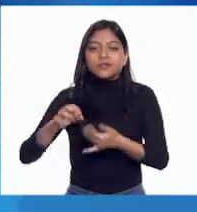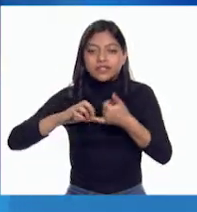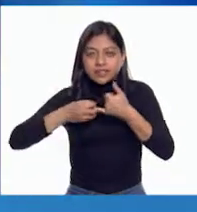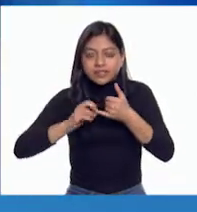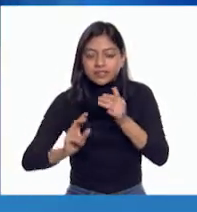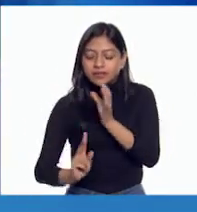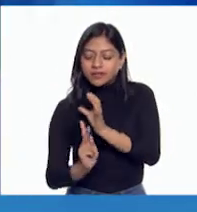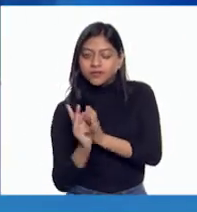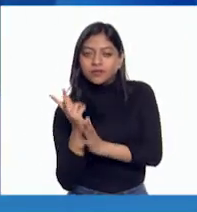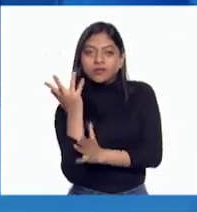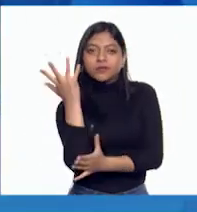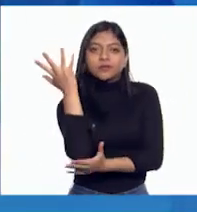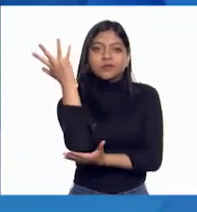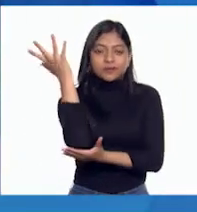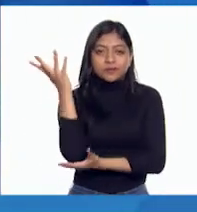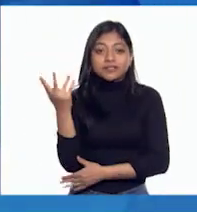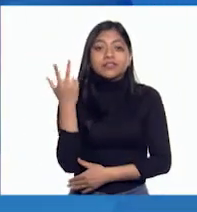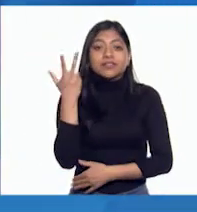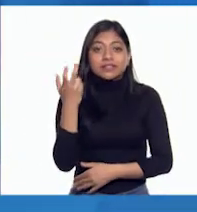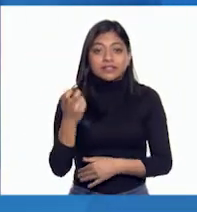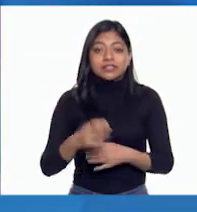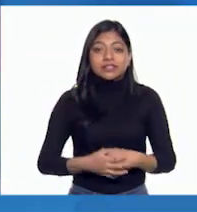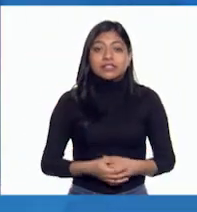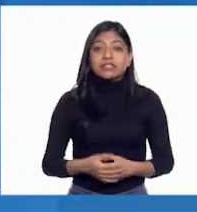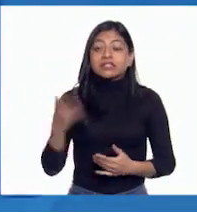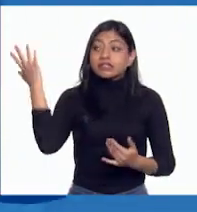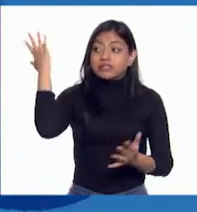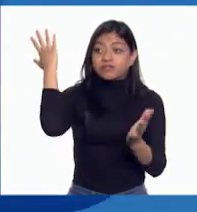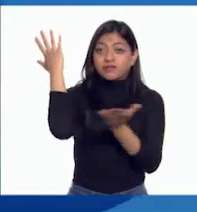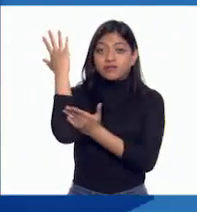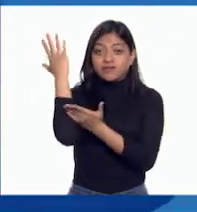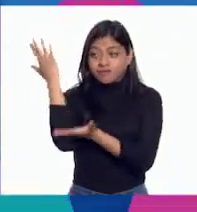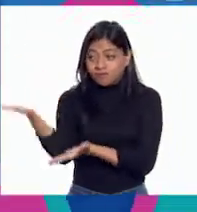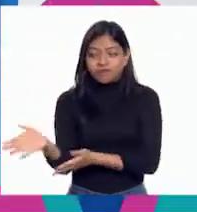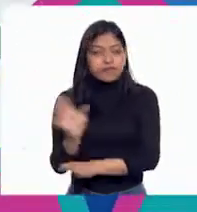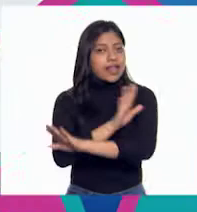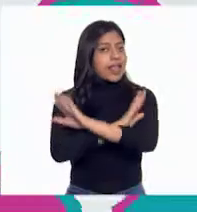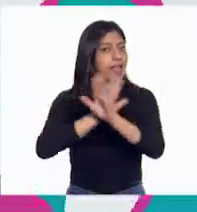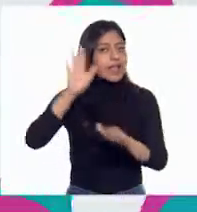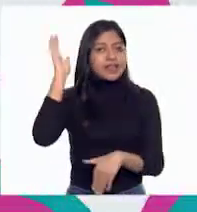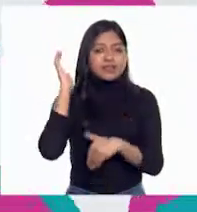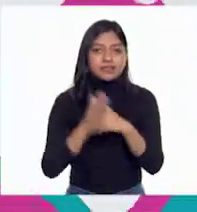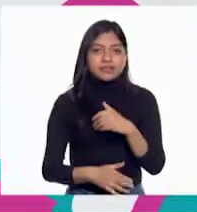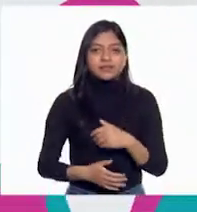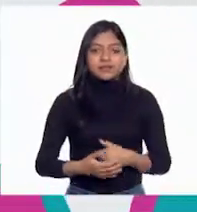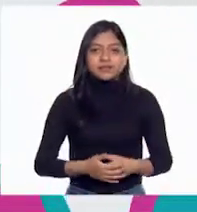a reforestar. Y no vamos a permitir que talen los bosques.